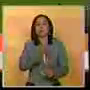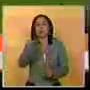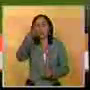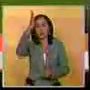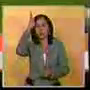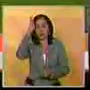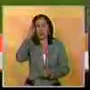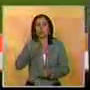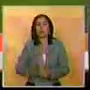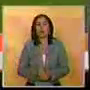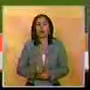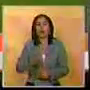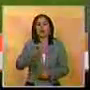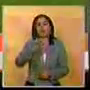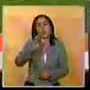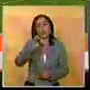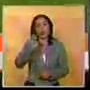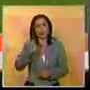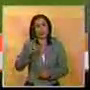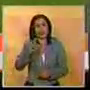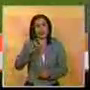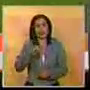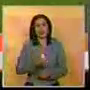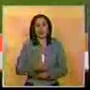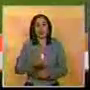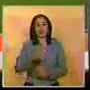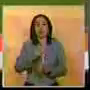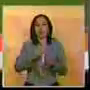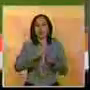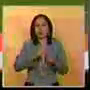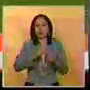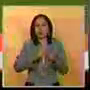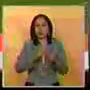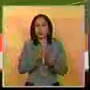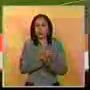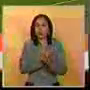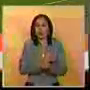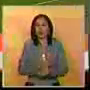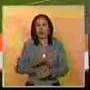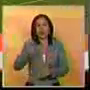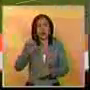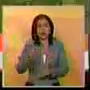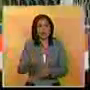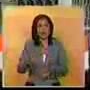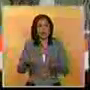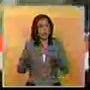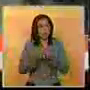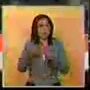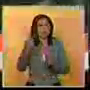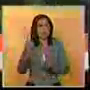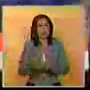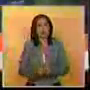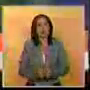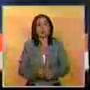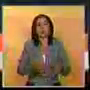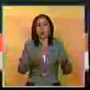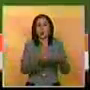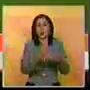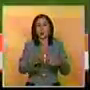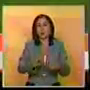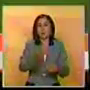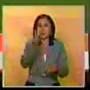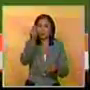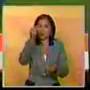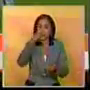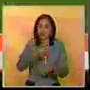romanos, mientras que por la Fiore descontó Franco Semioli. En la ida la Lazio había ganado por el mismo marcador. Por su parte, el Catania Calcio estará por primera